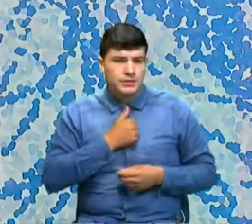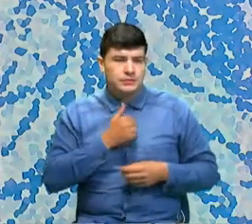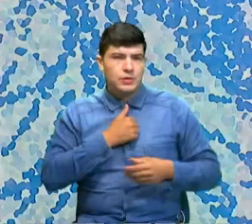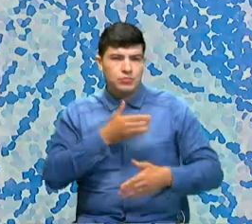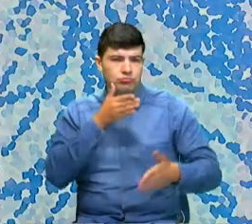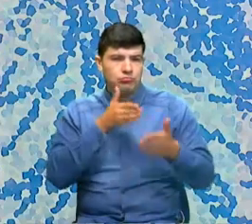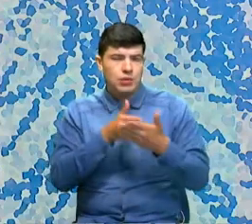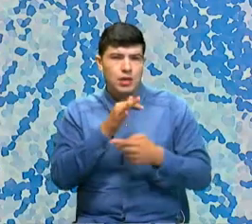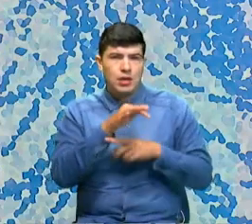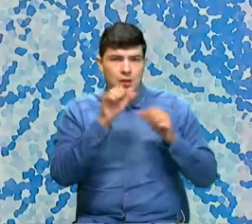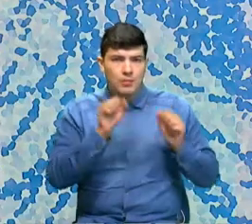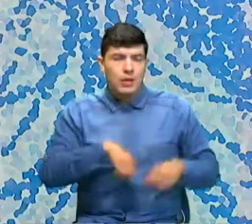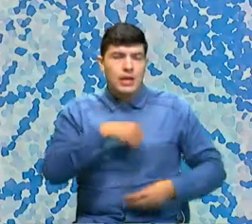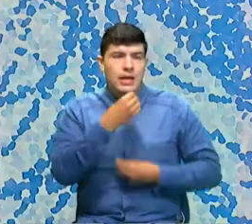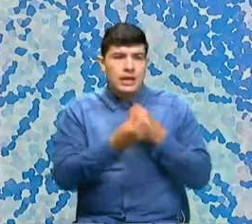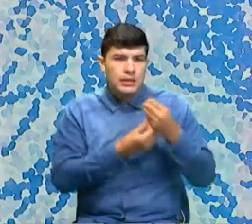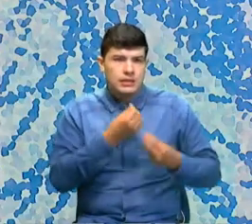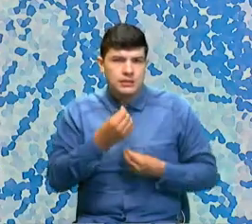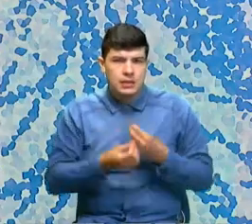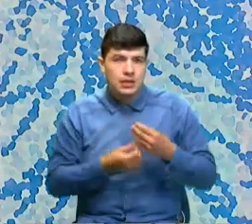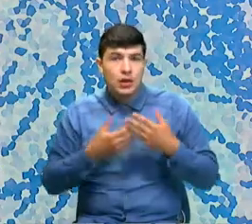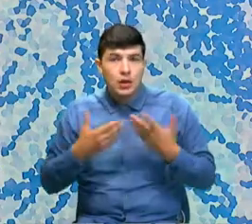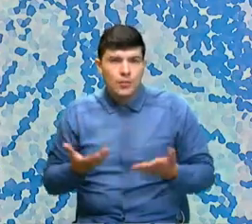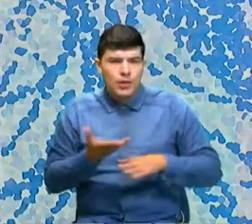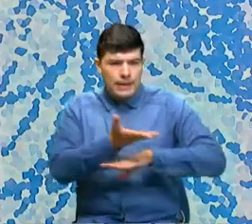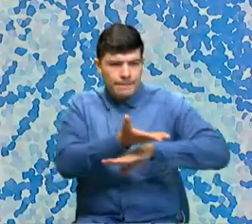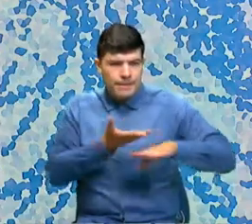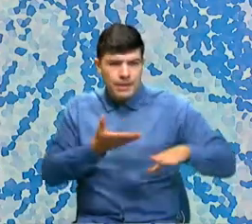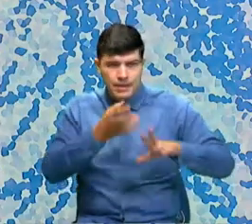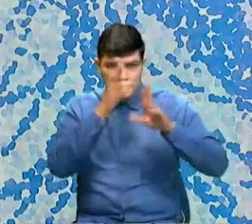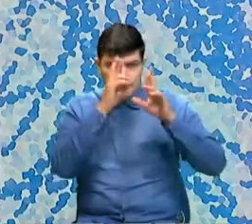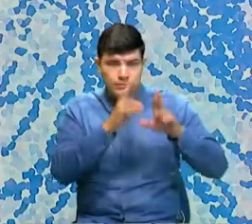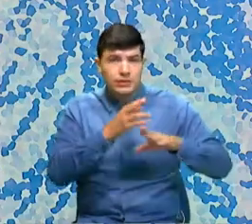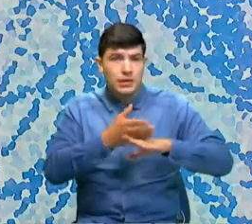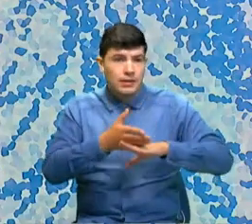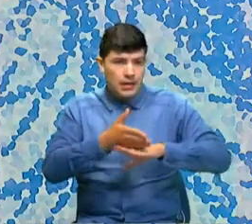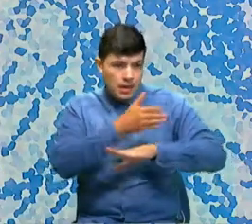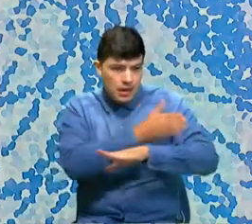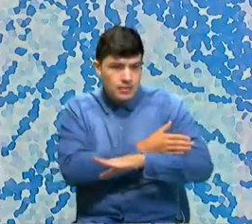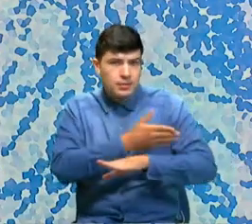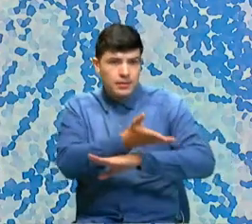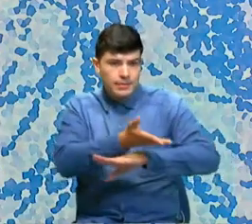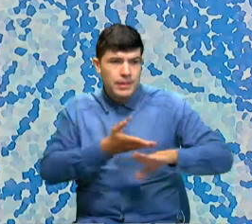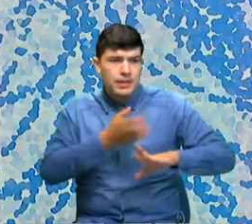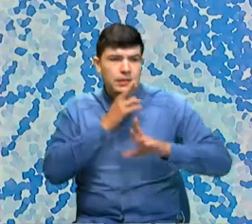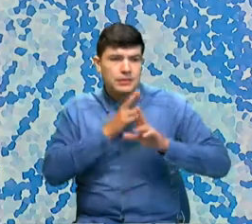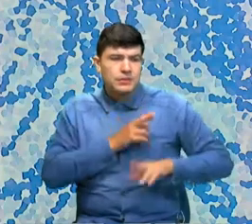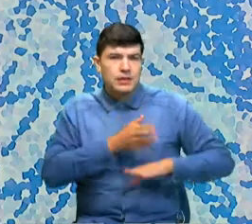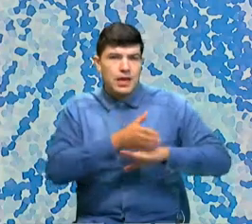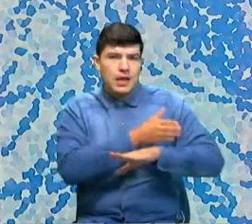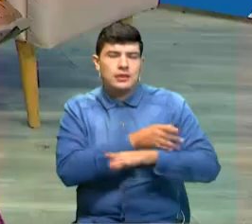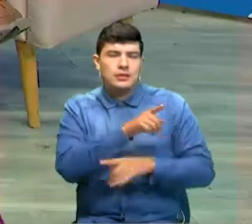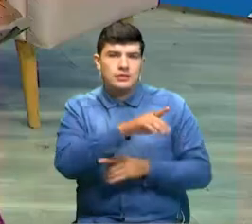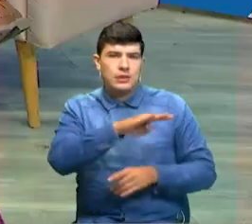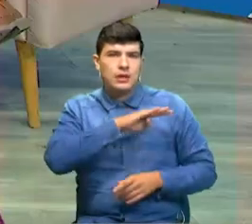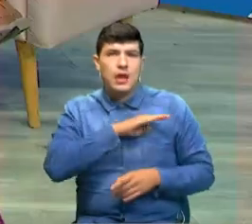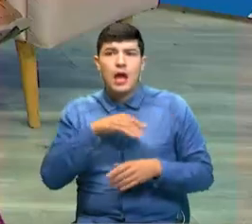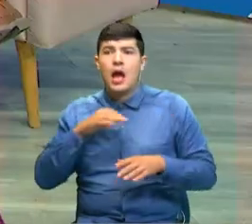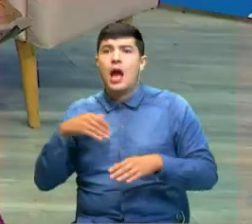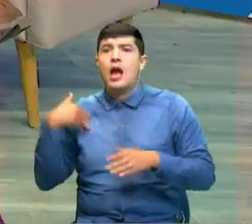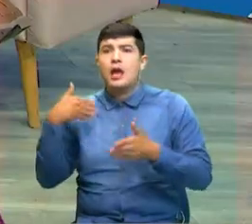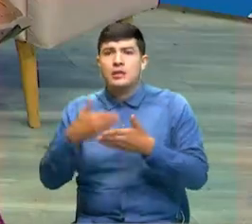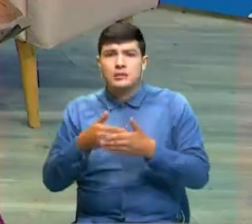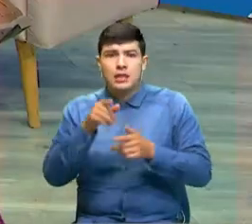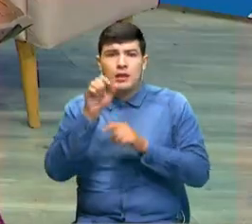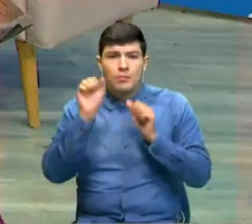usted directamente, haciéndole requerimiento en forma anticipada a la alcaldía. Hasta pueden